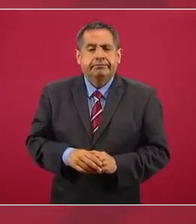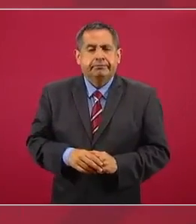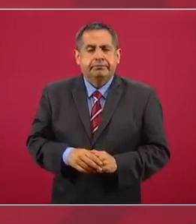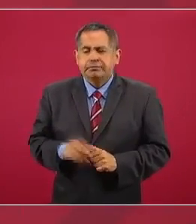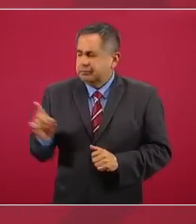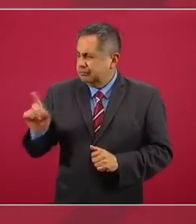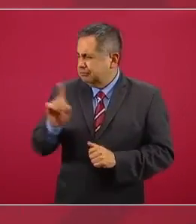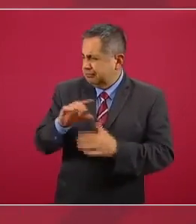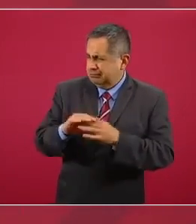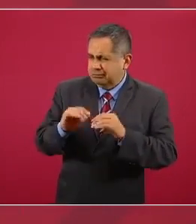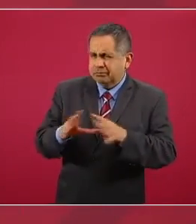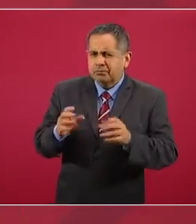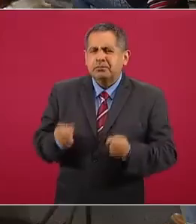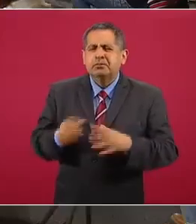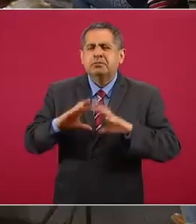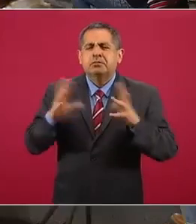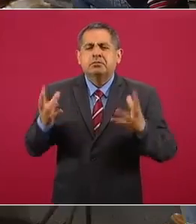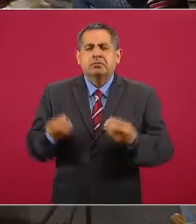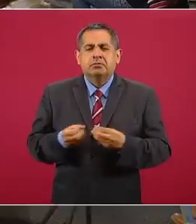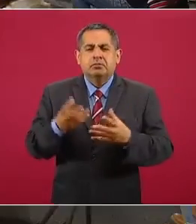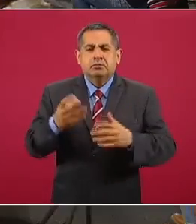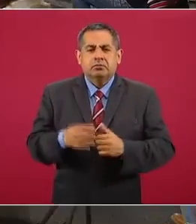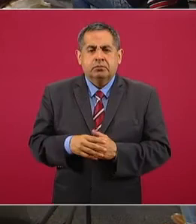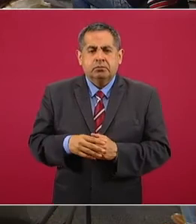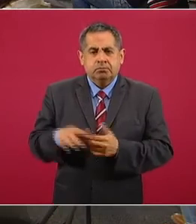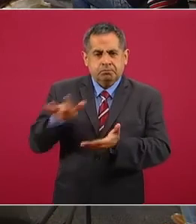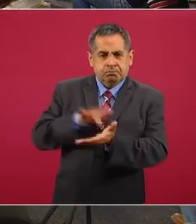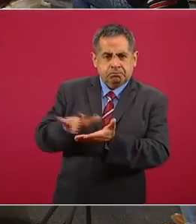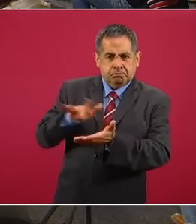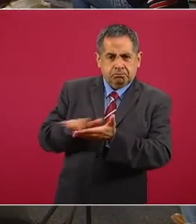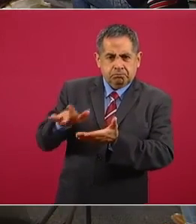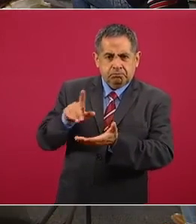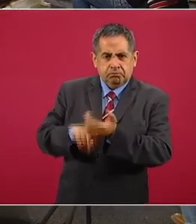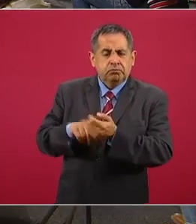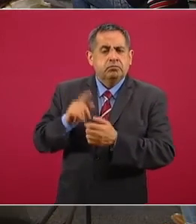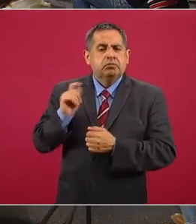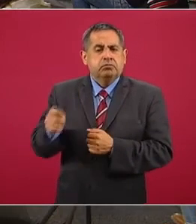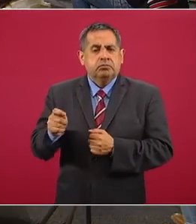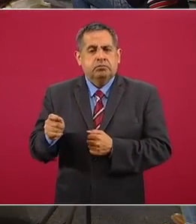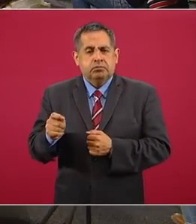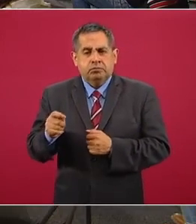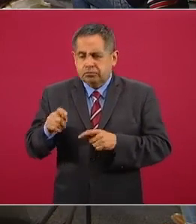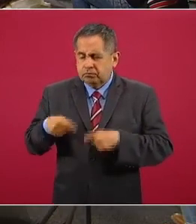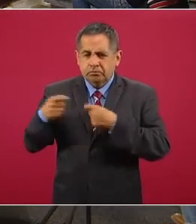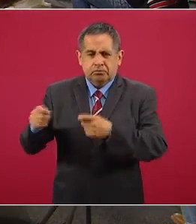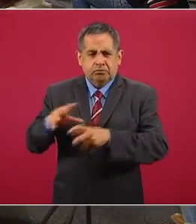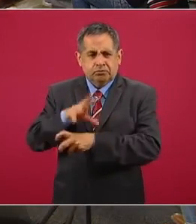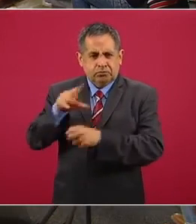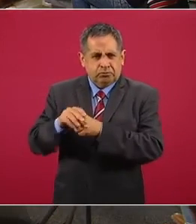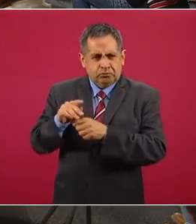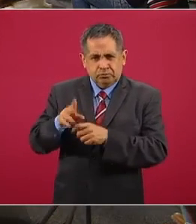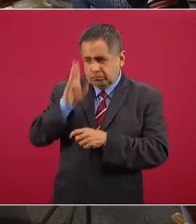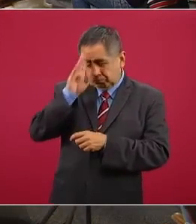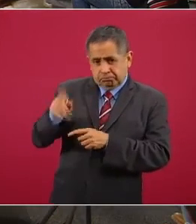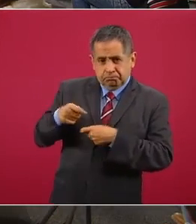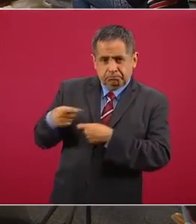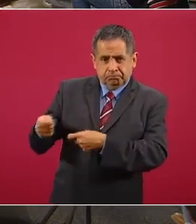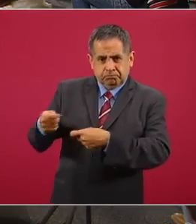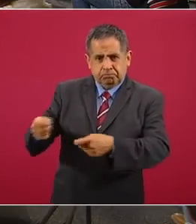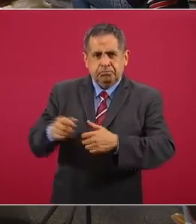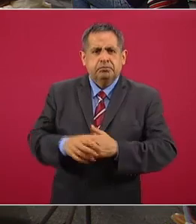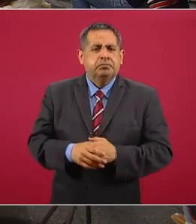Tú puedes informar de cuántos apoyos se entregaron de manera directa